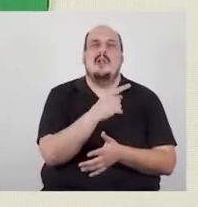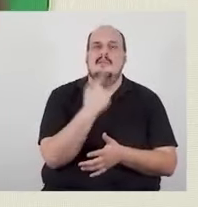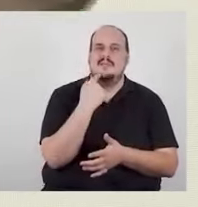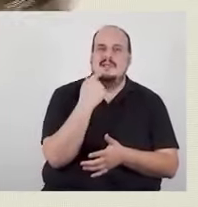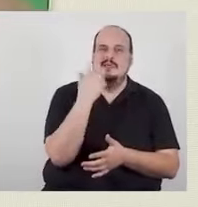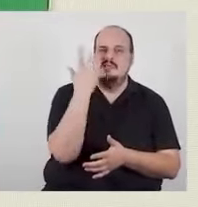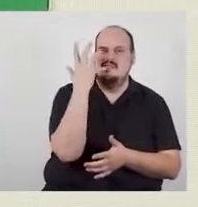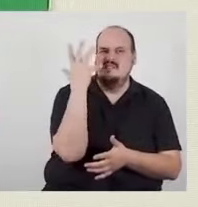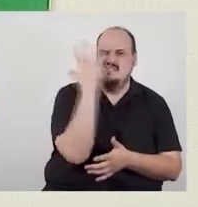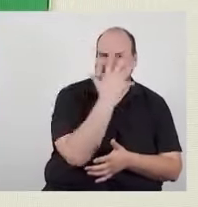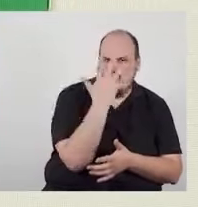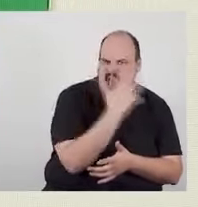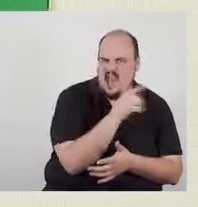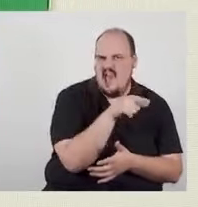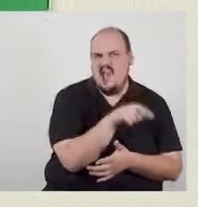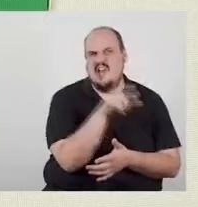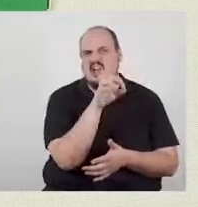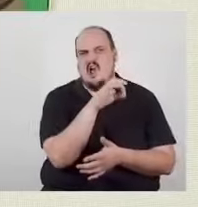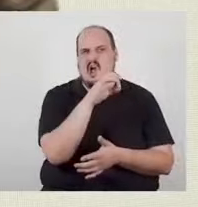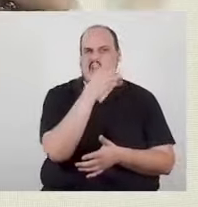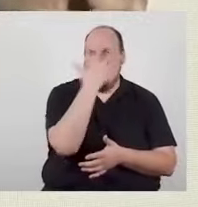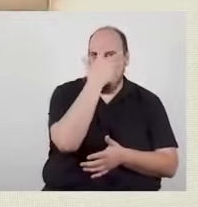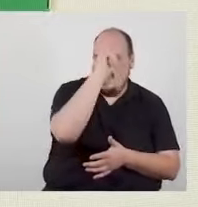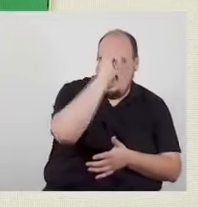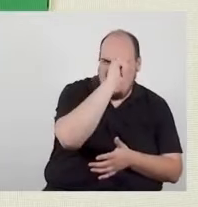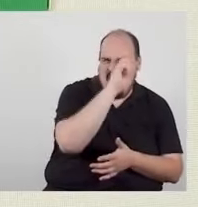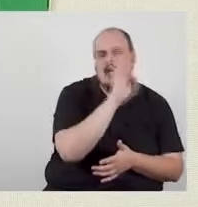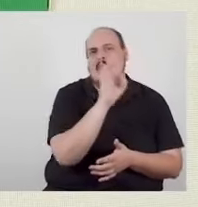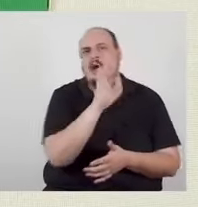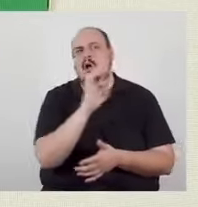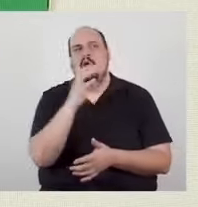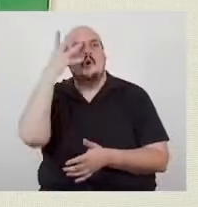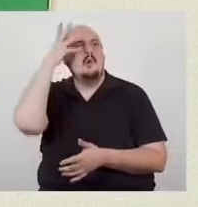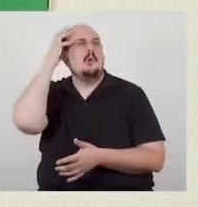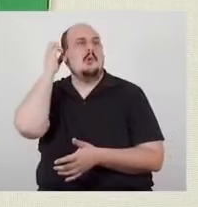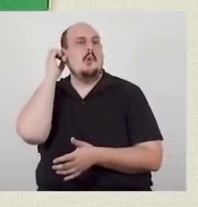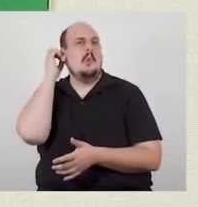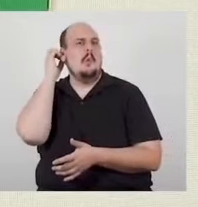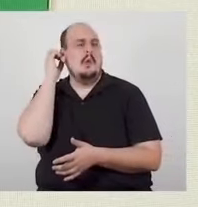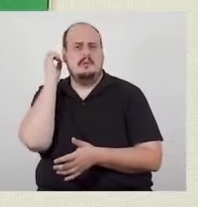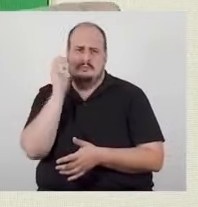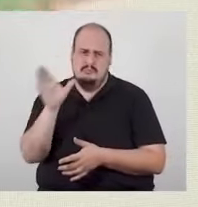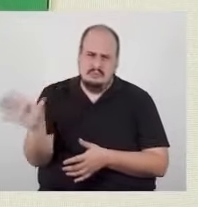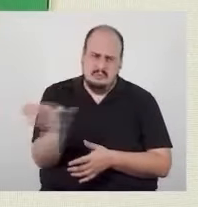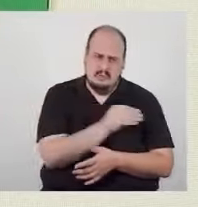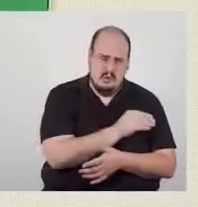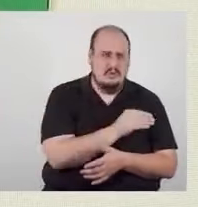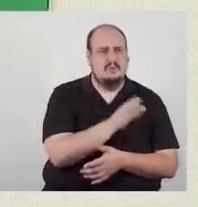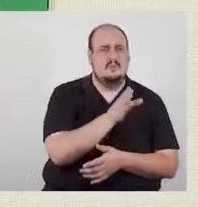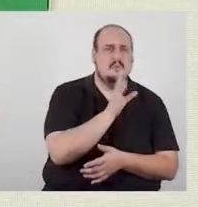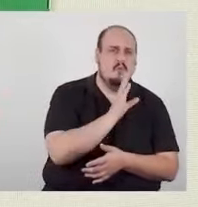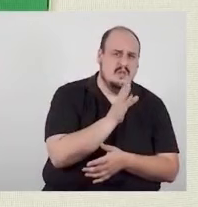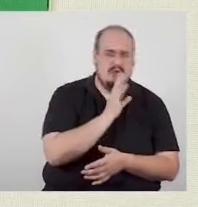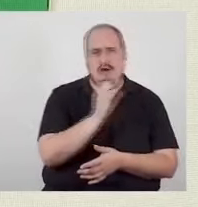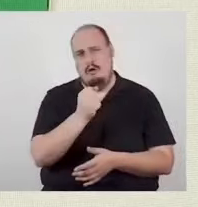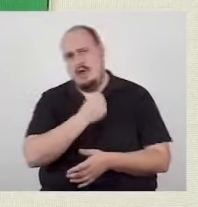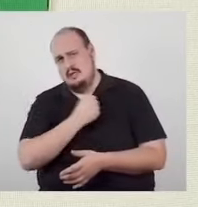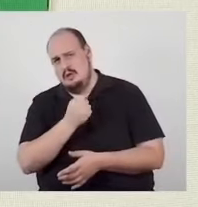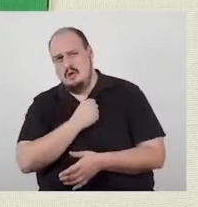los rubios, lo padece cualquiera. El negro y el rubio. El judío y el católico. El macrista y el kirchnerista.